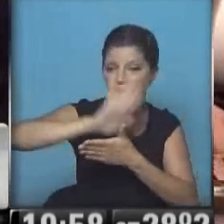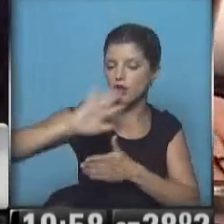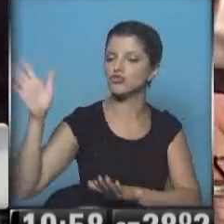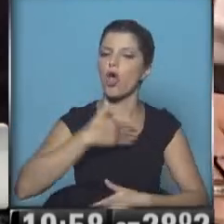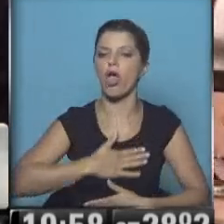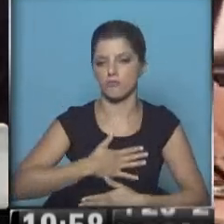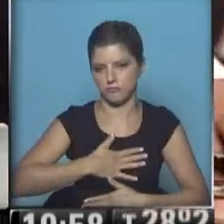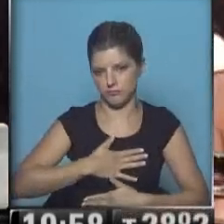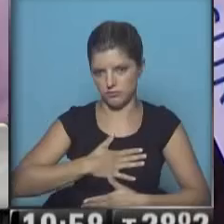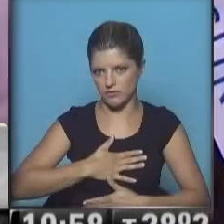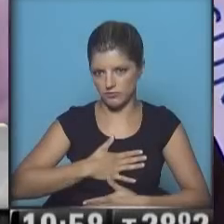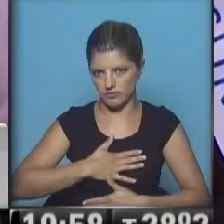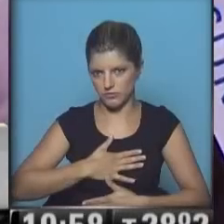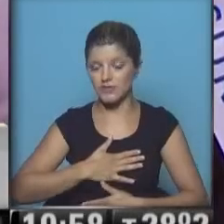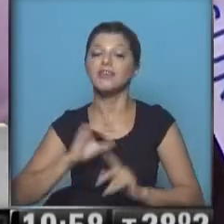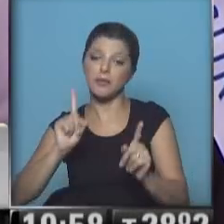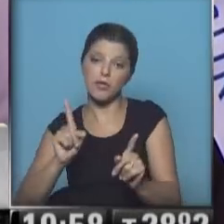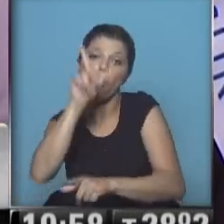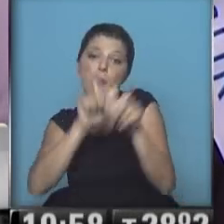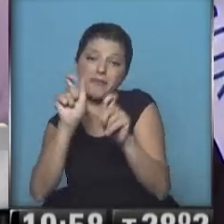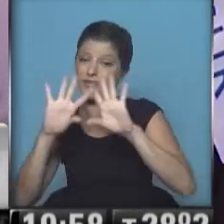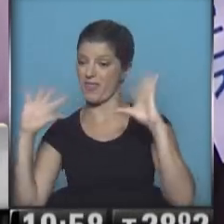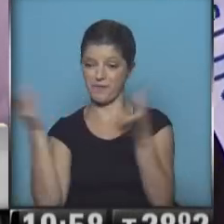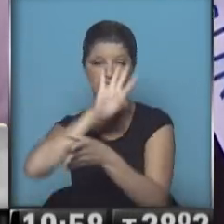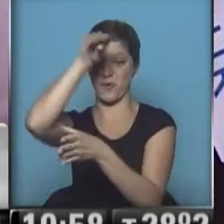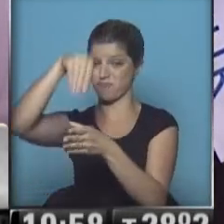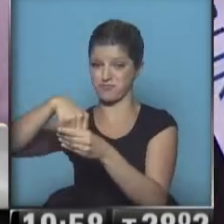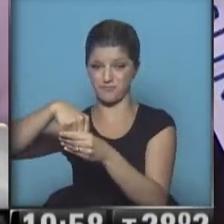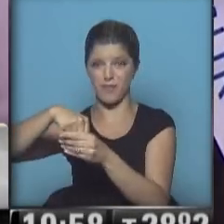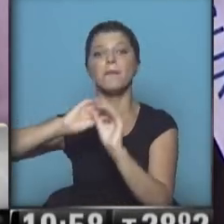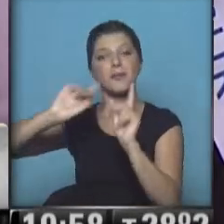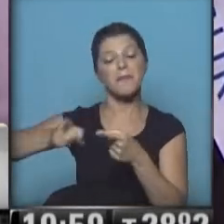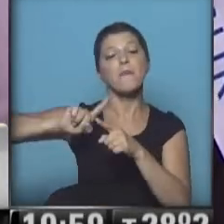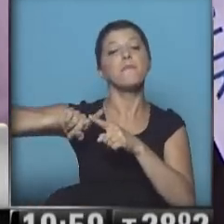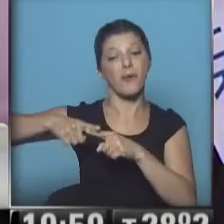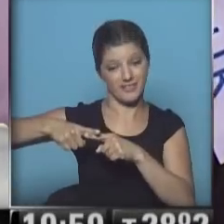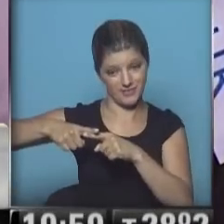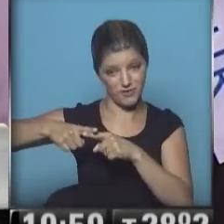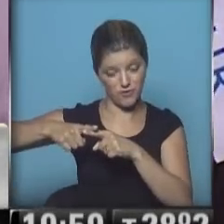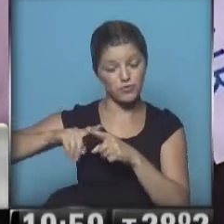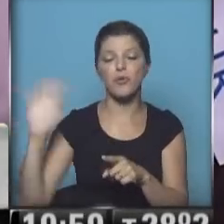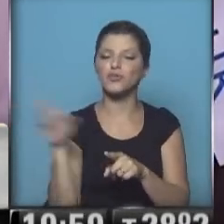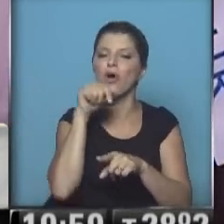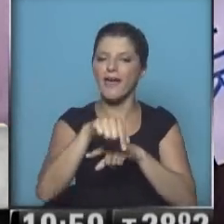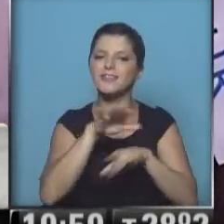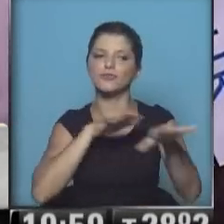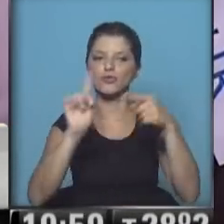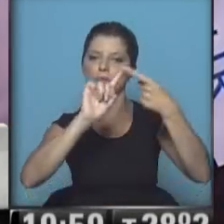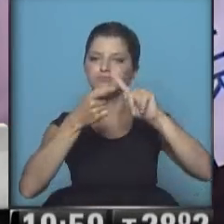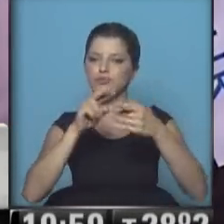como miembros, como ciudadanos del mundo y fundamentalmente como militantes políticos por todo esto que ha acontecido